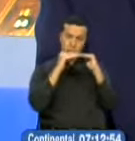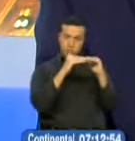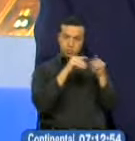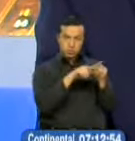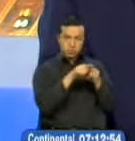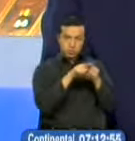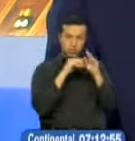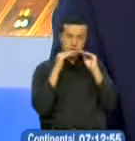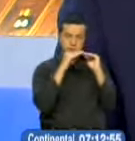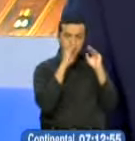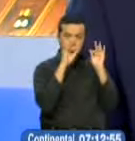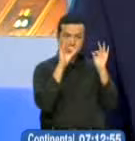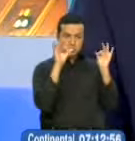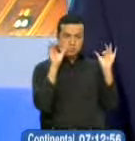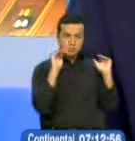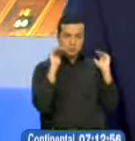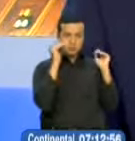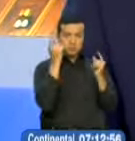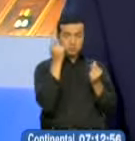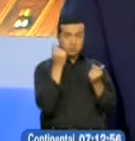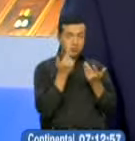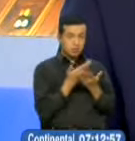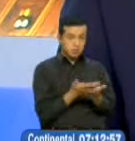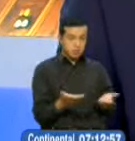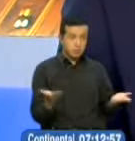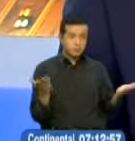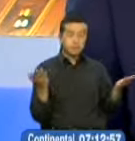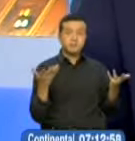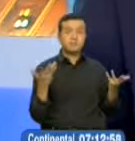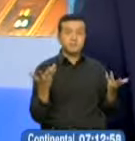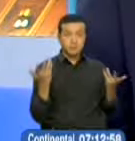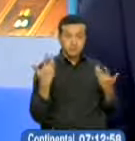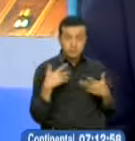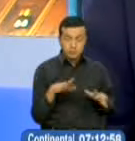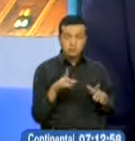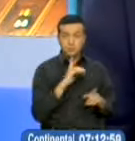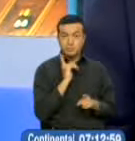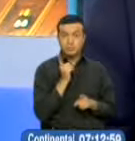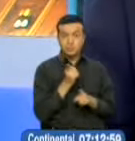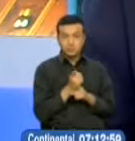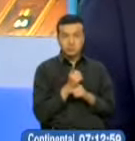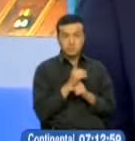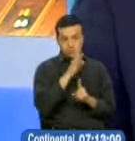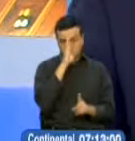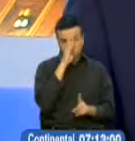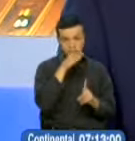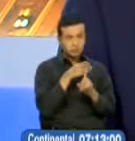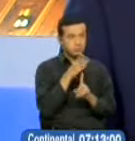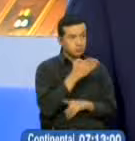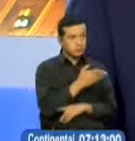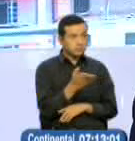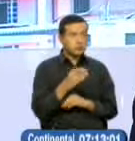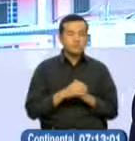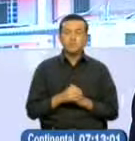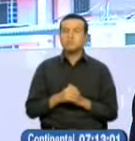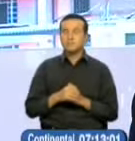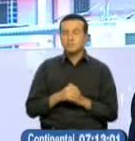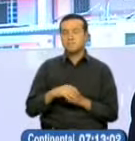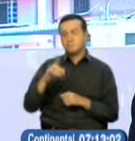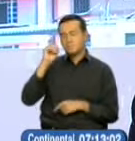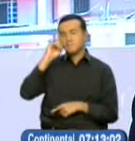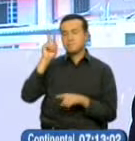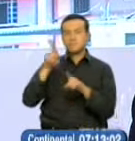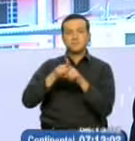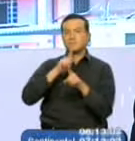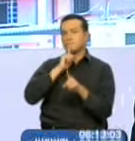competitividad en términos de calidad y de precio. En ese sentido, ¿estamos en esa dirección, señor ministro? Completamente. Yo aquí